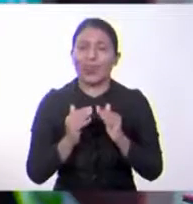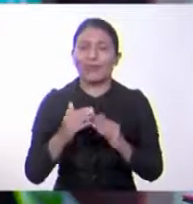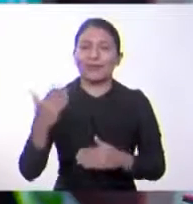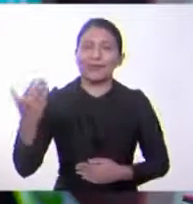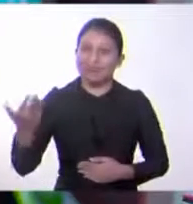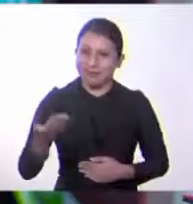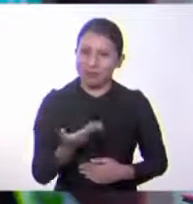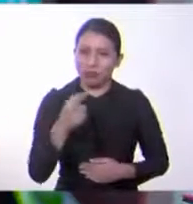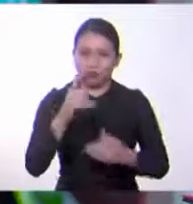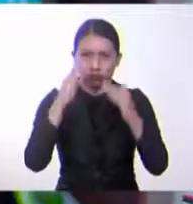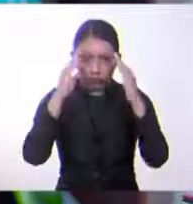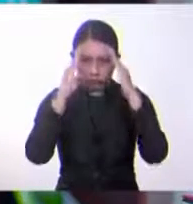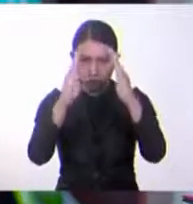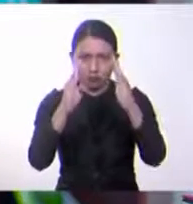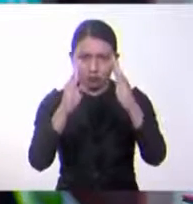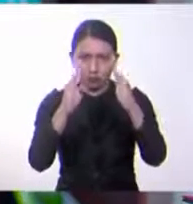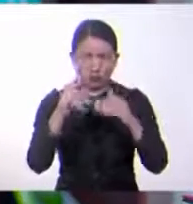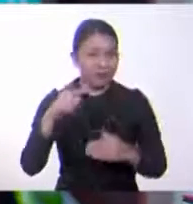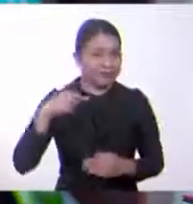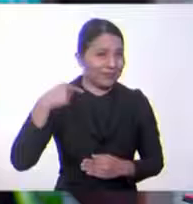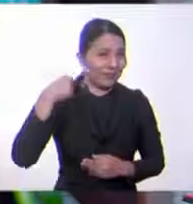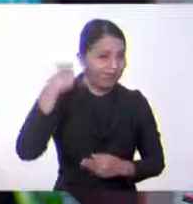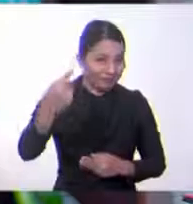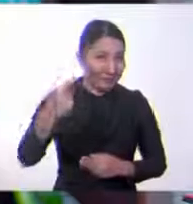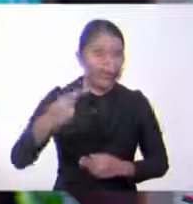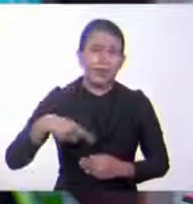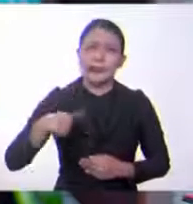a que sintonices la próxima ocasión